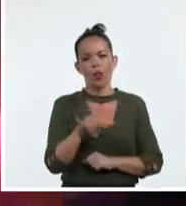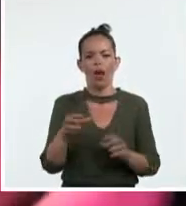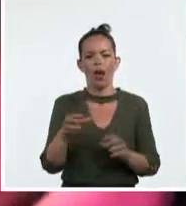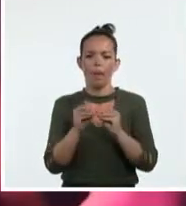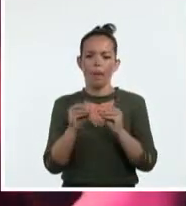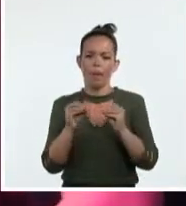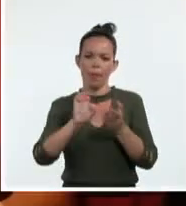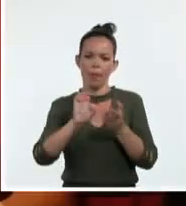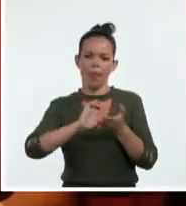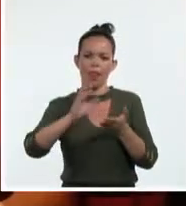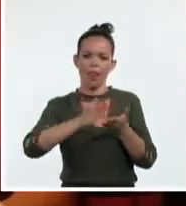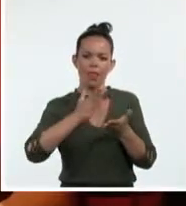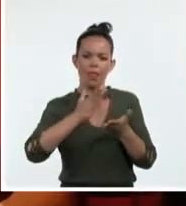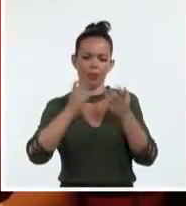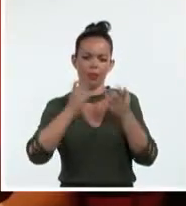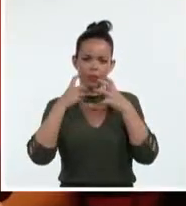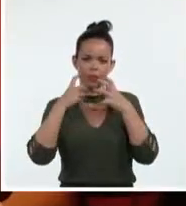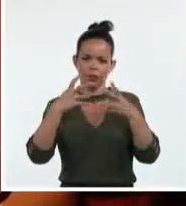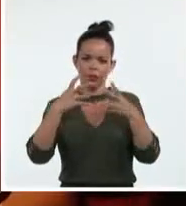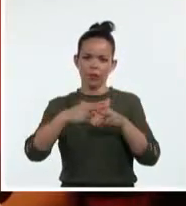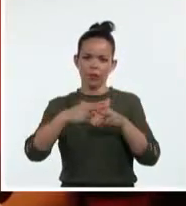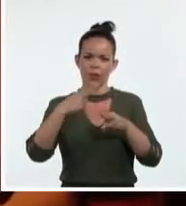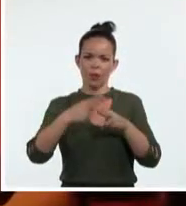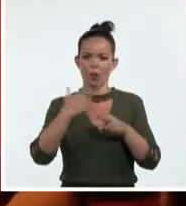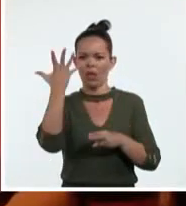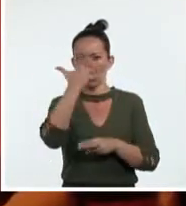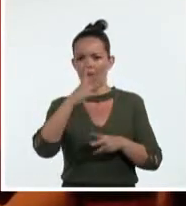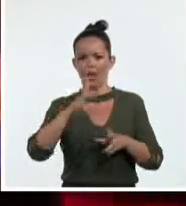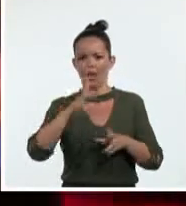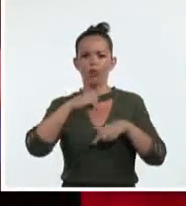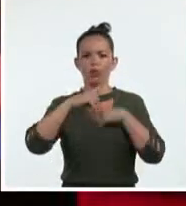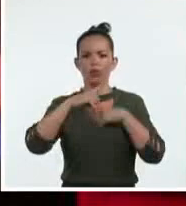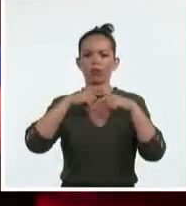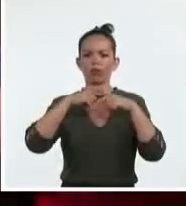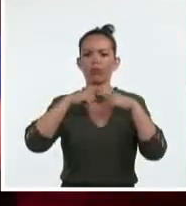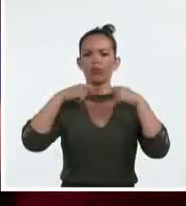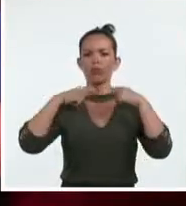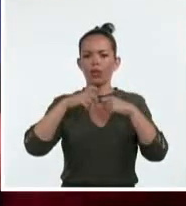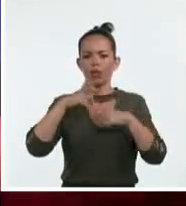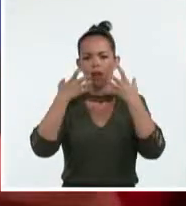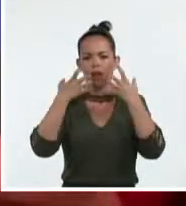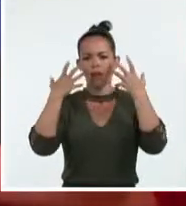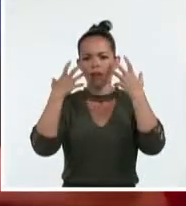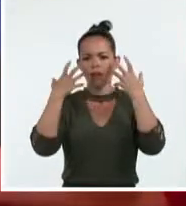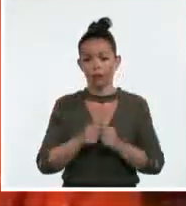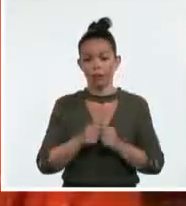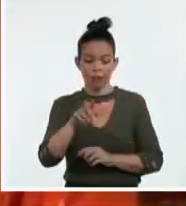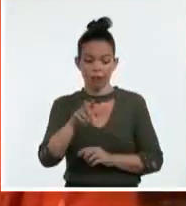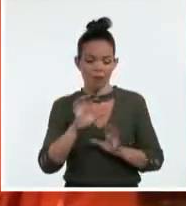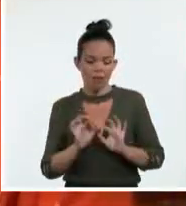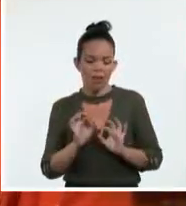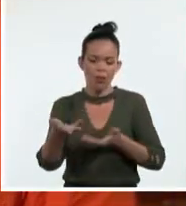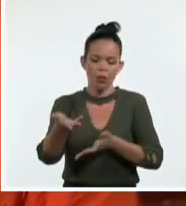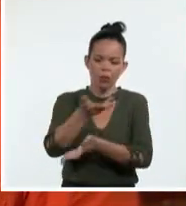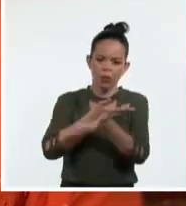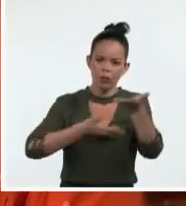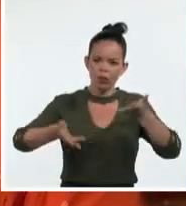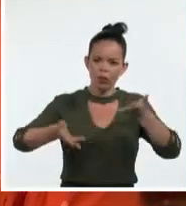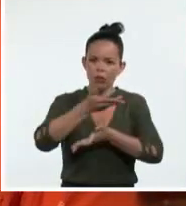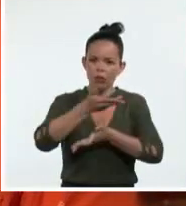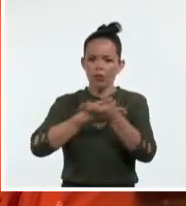bueno, también ganadora de la beca El Reino de este Mundo. Una obra que dialoga con el público sobre la